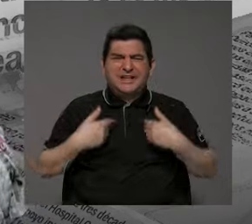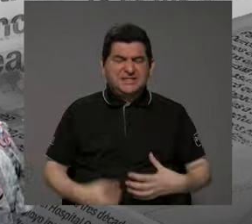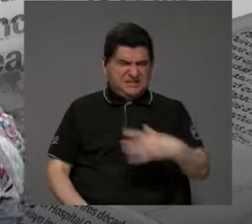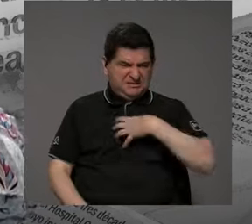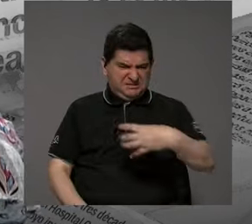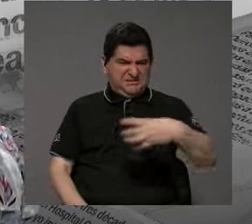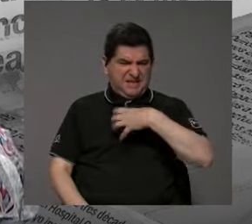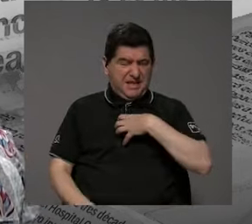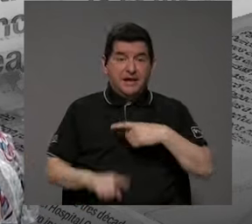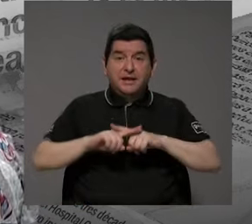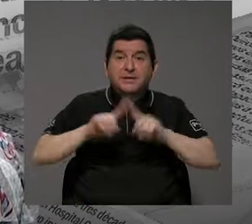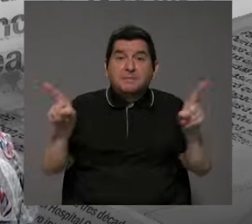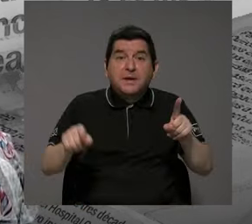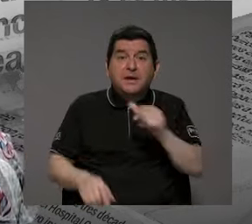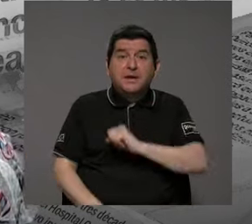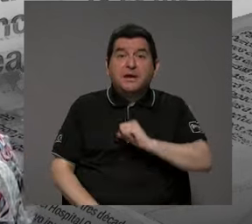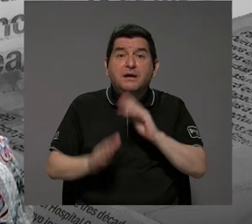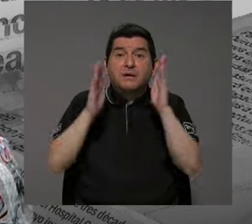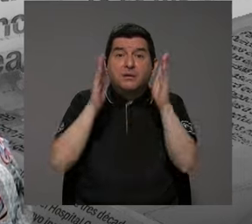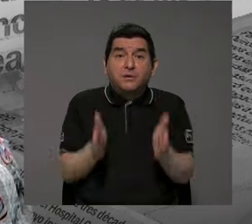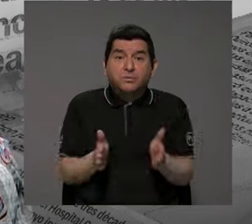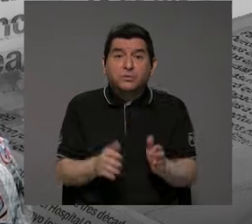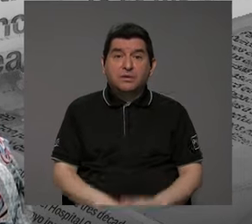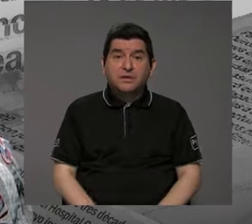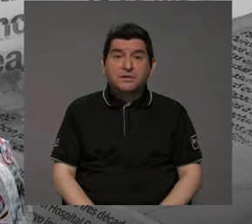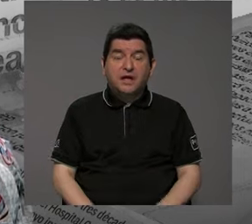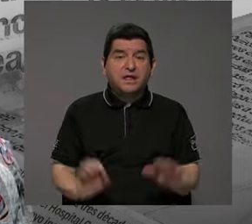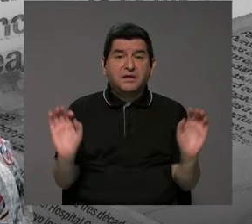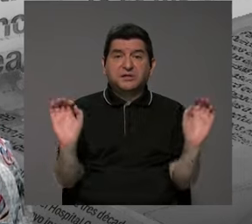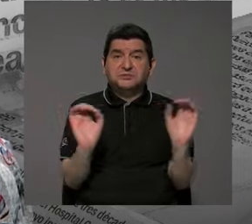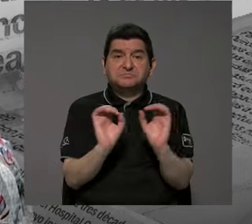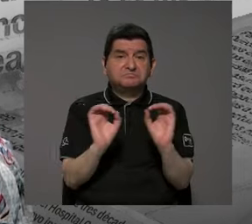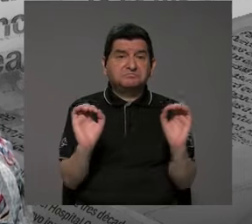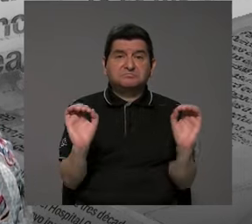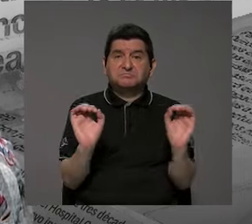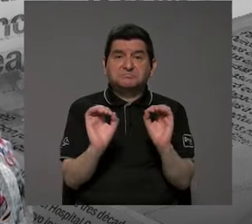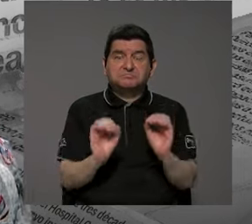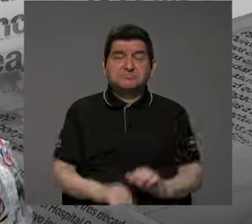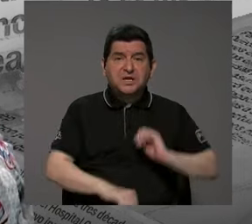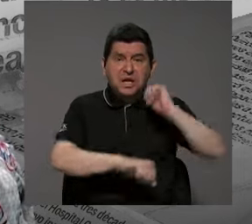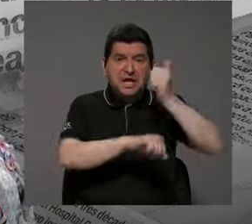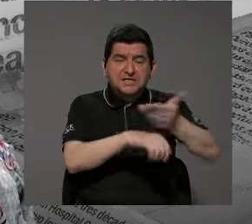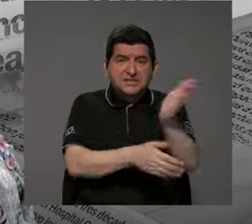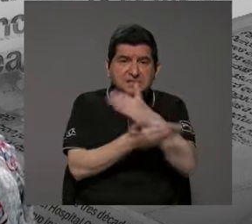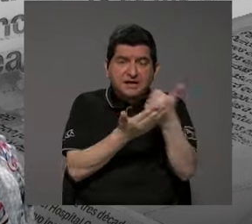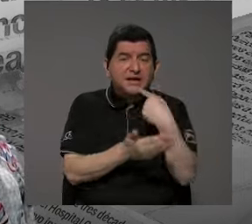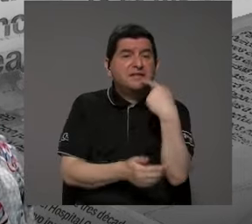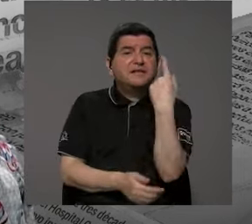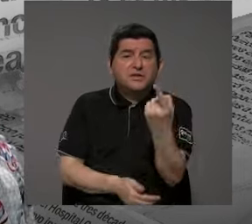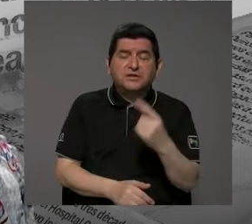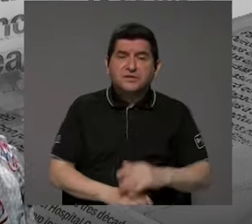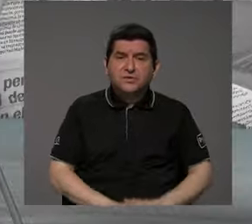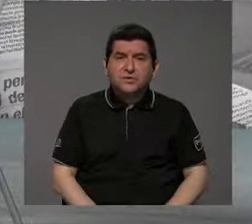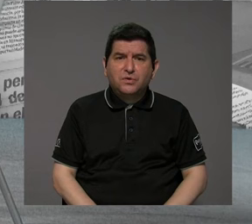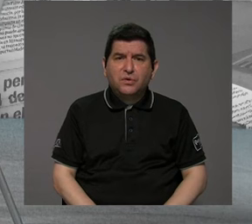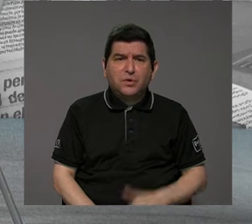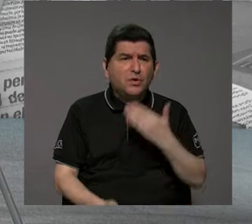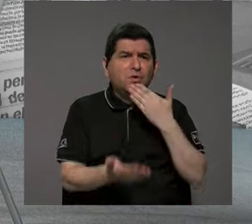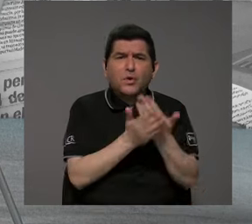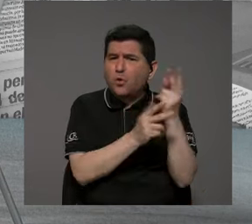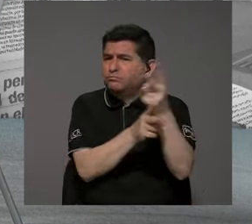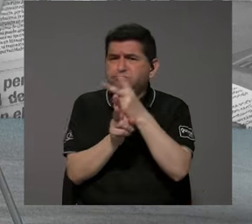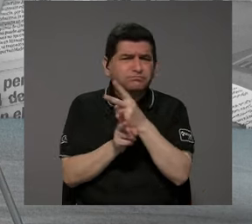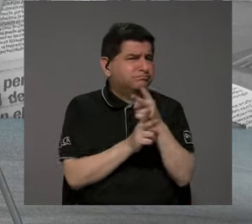qué las autoridades no han eh establecido algo de lo que usted decía no hay una buena